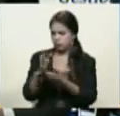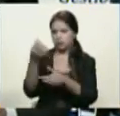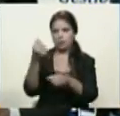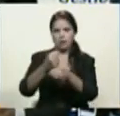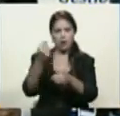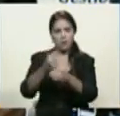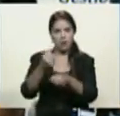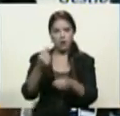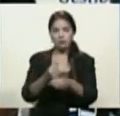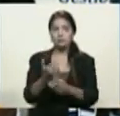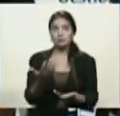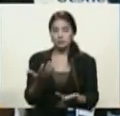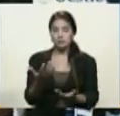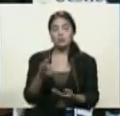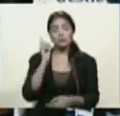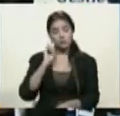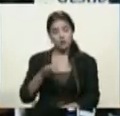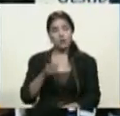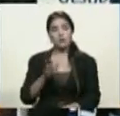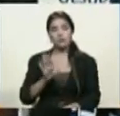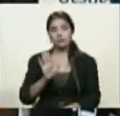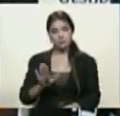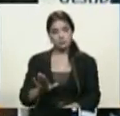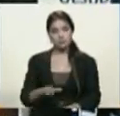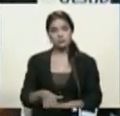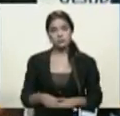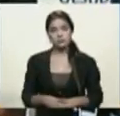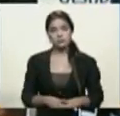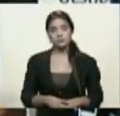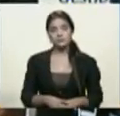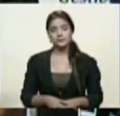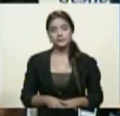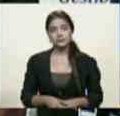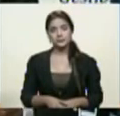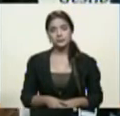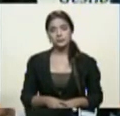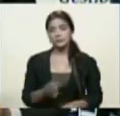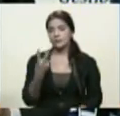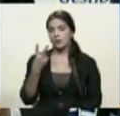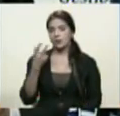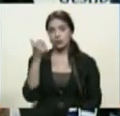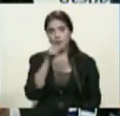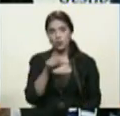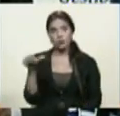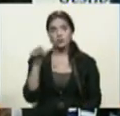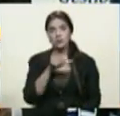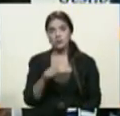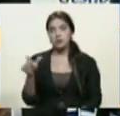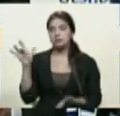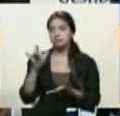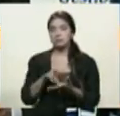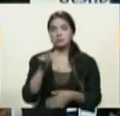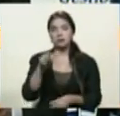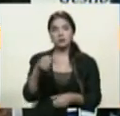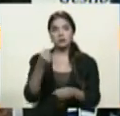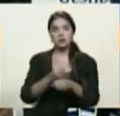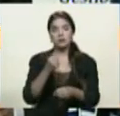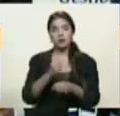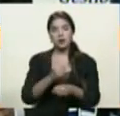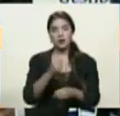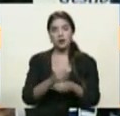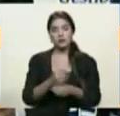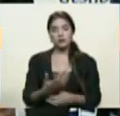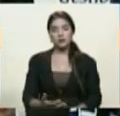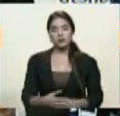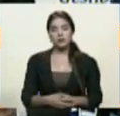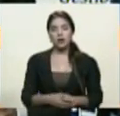efectivamente debe ser vean que en apenas dos semanas que tenemos acá hemos colocado a la